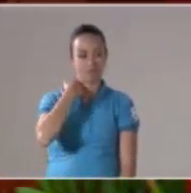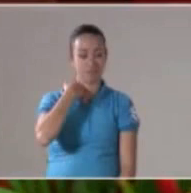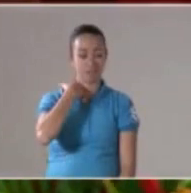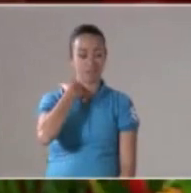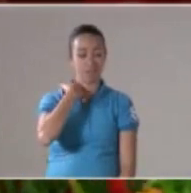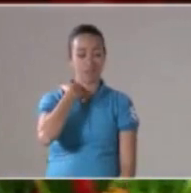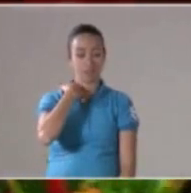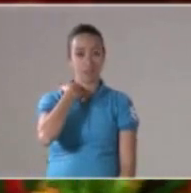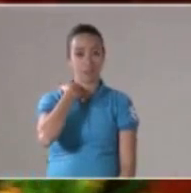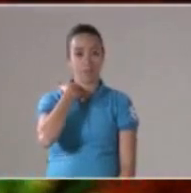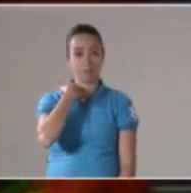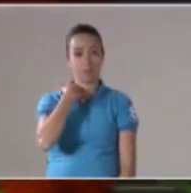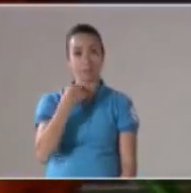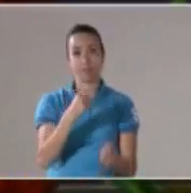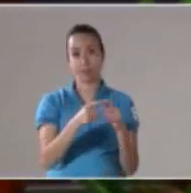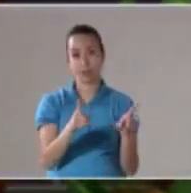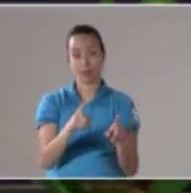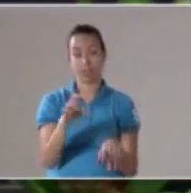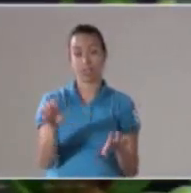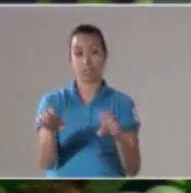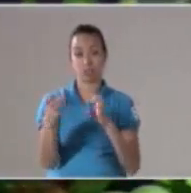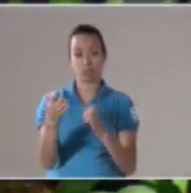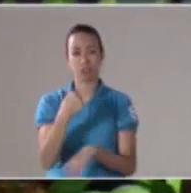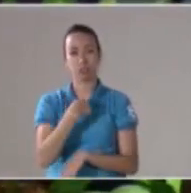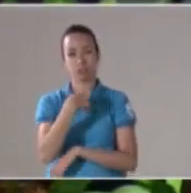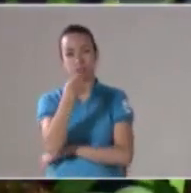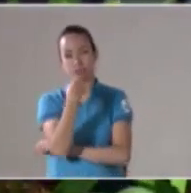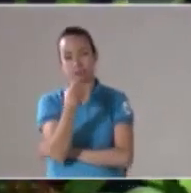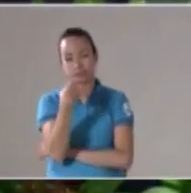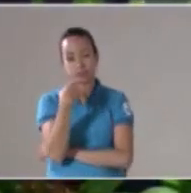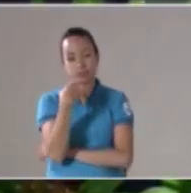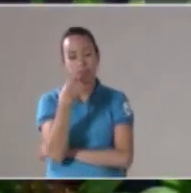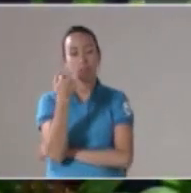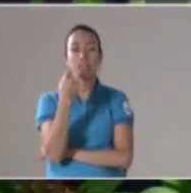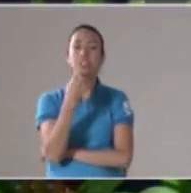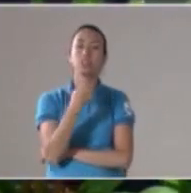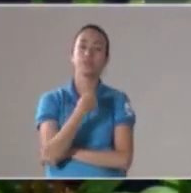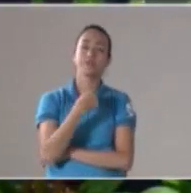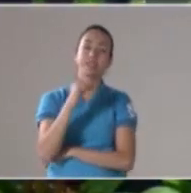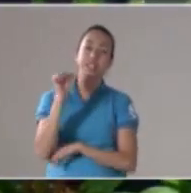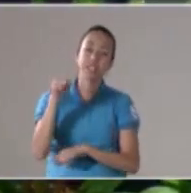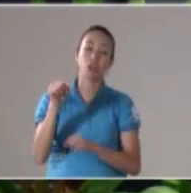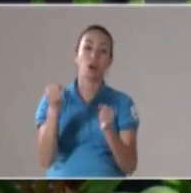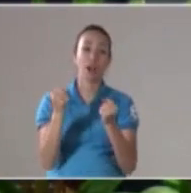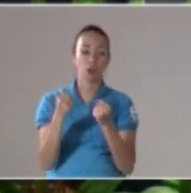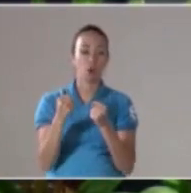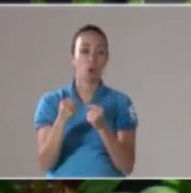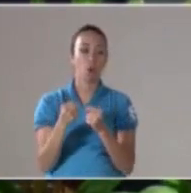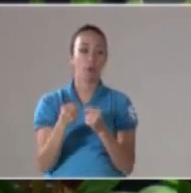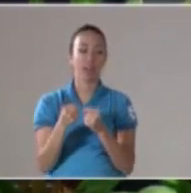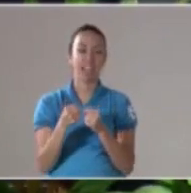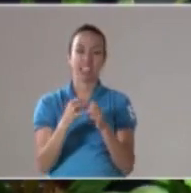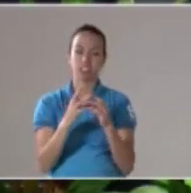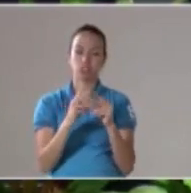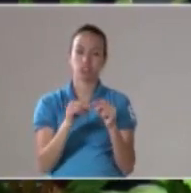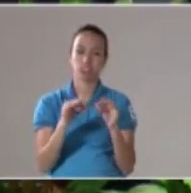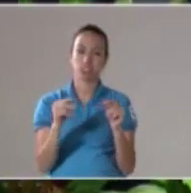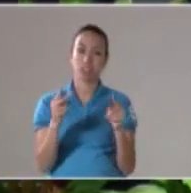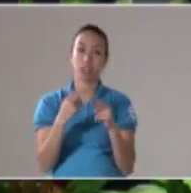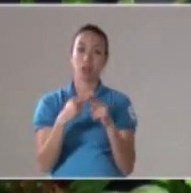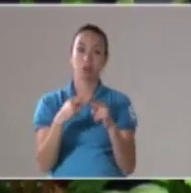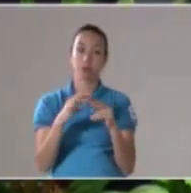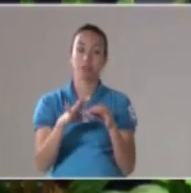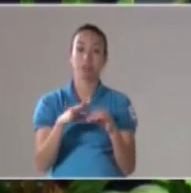Pero entonces yo digo, pero voy a manchar el nombre de mi padre. Pero con ganas